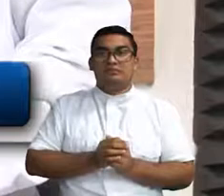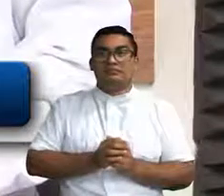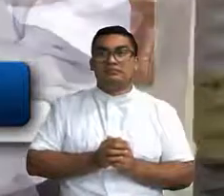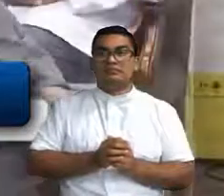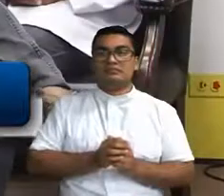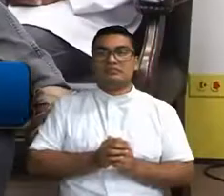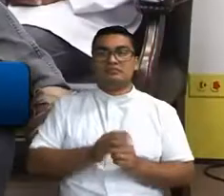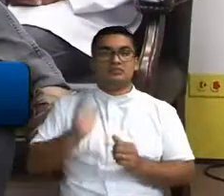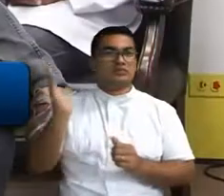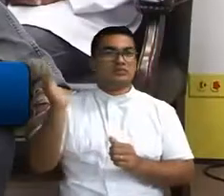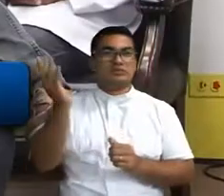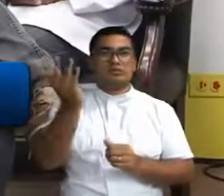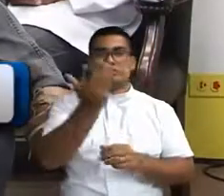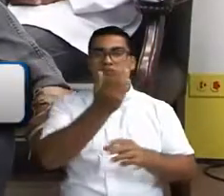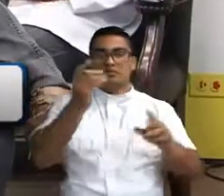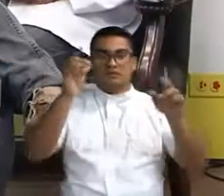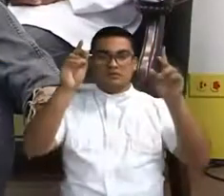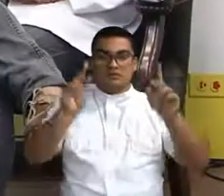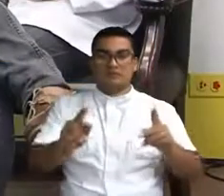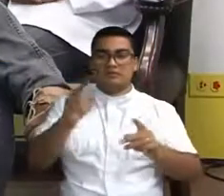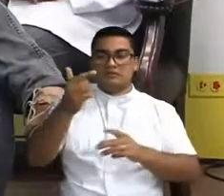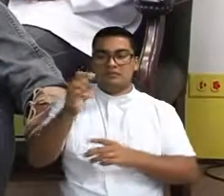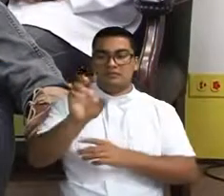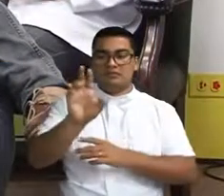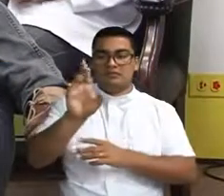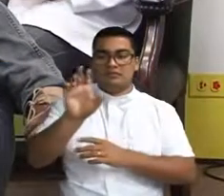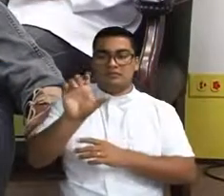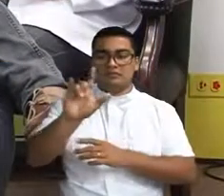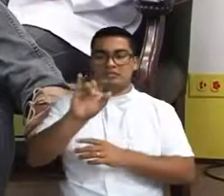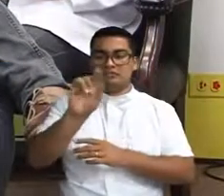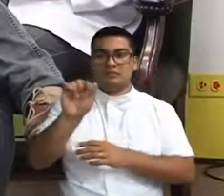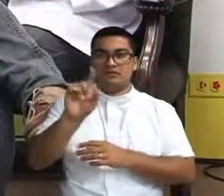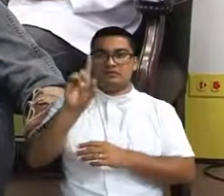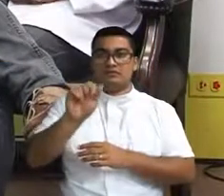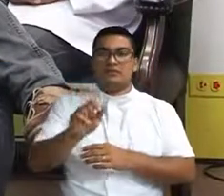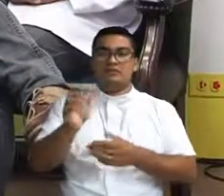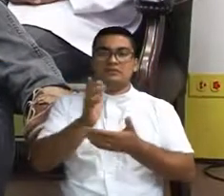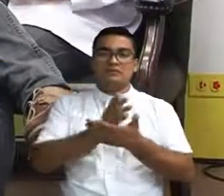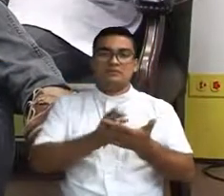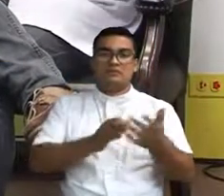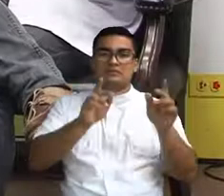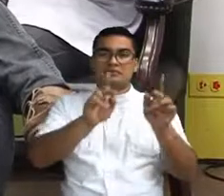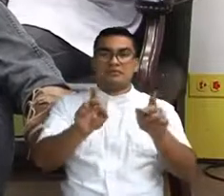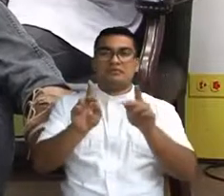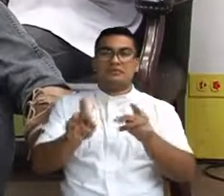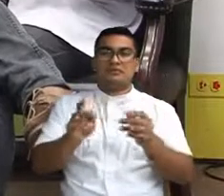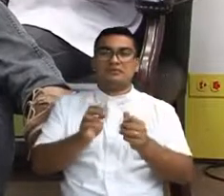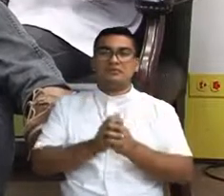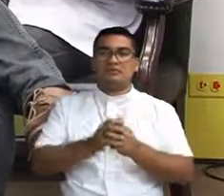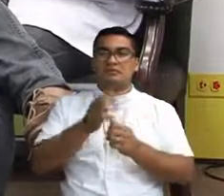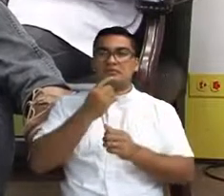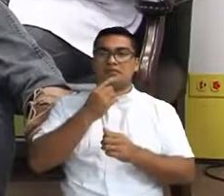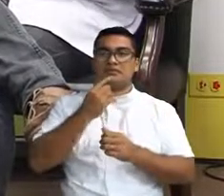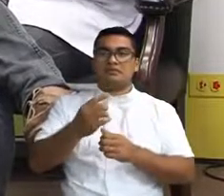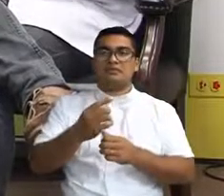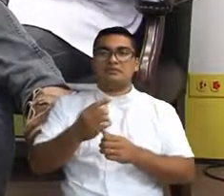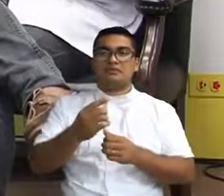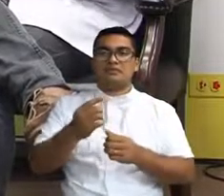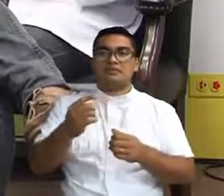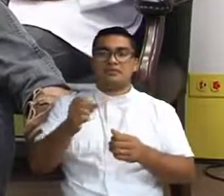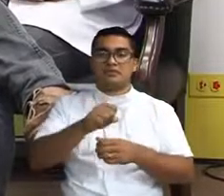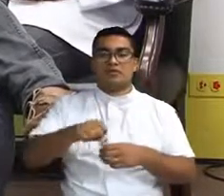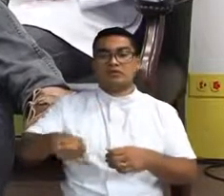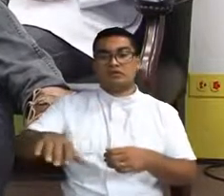todo lo que me rodea. A todo lo que le rodea. También, en algunos casos hay gente que le ama, también está la generalizada y la ansiedad